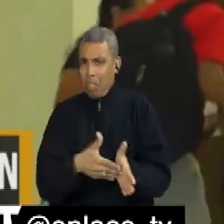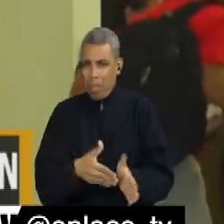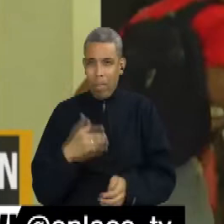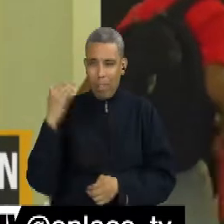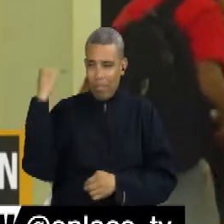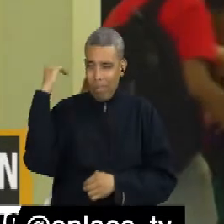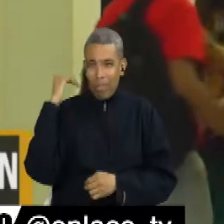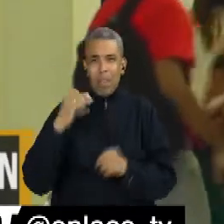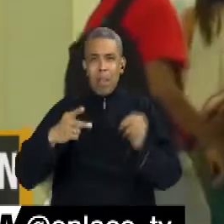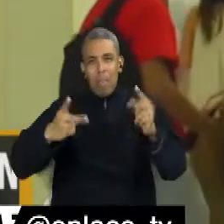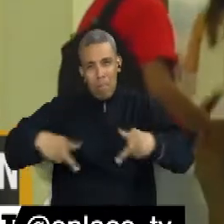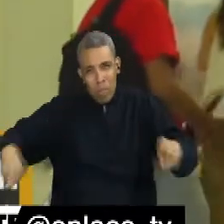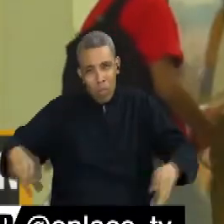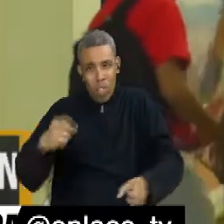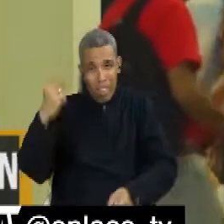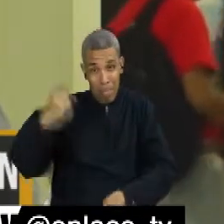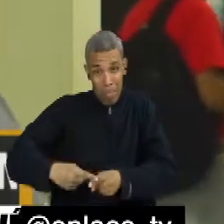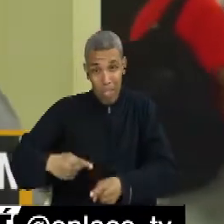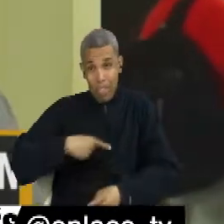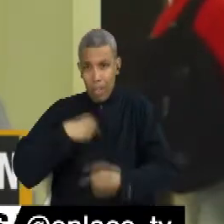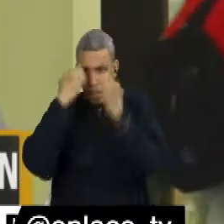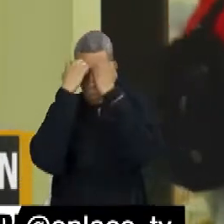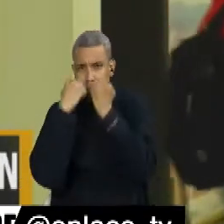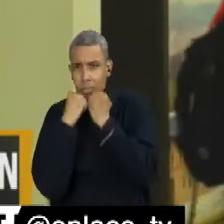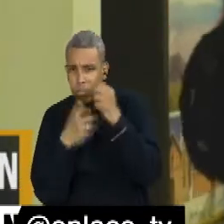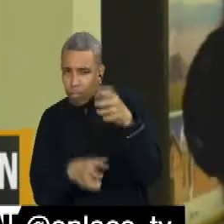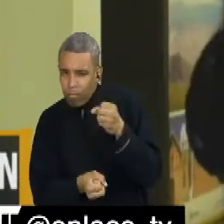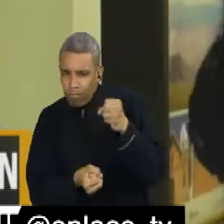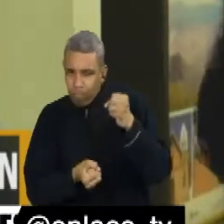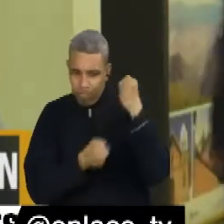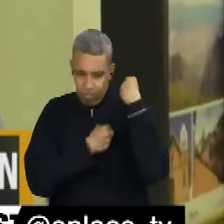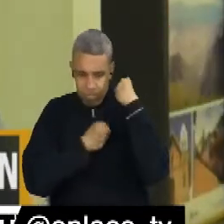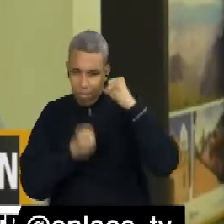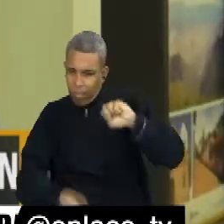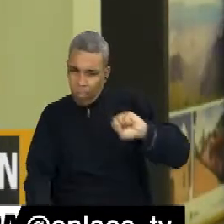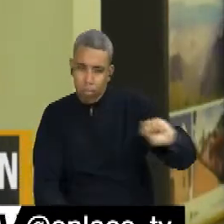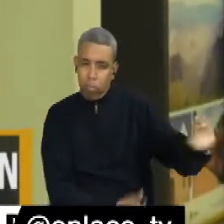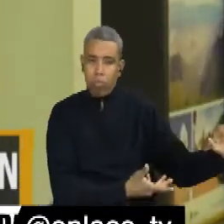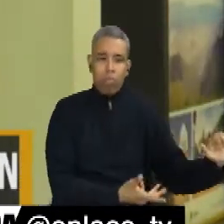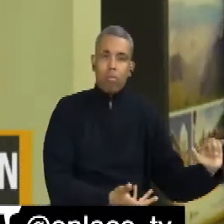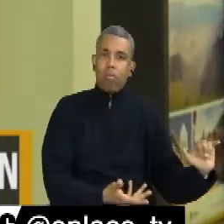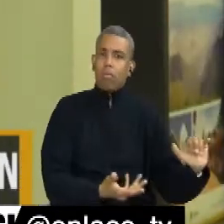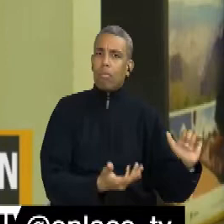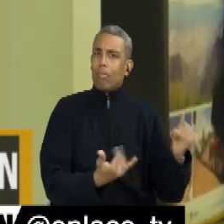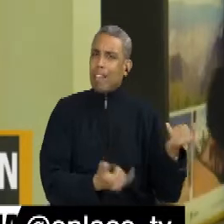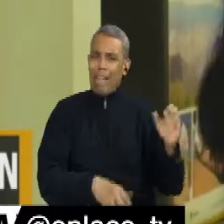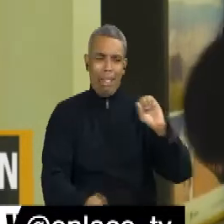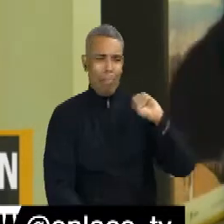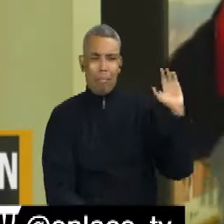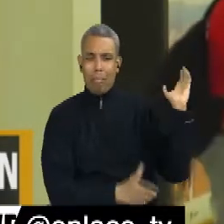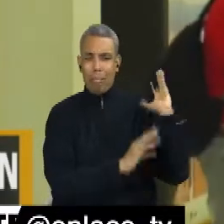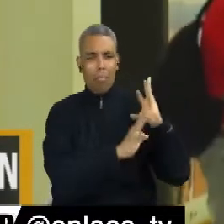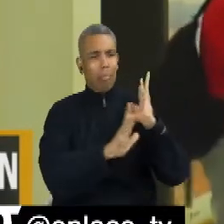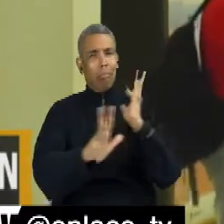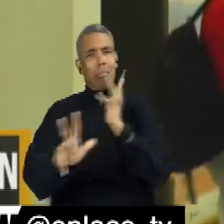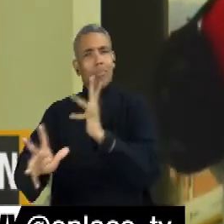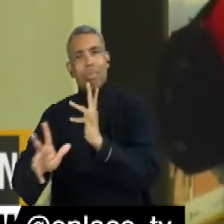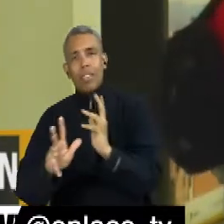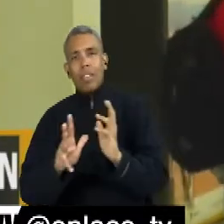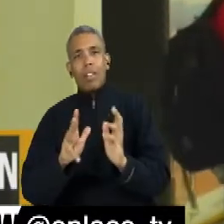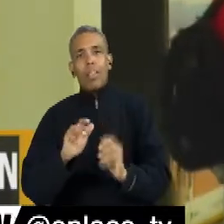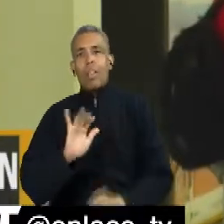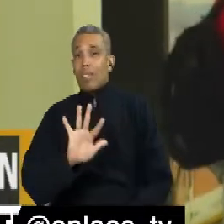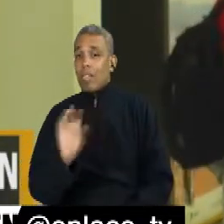de reintegración. Hoy le puedo decir que de esas 50.000 personas sabemos que el 90% llegaron afectadas